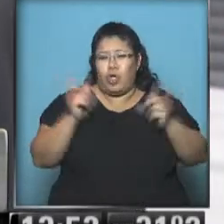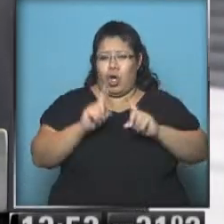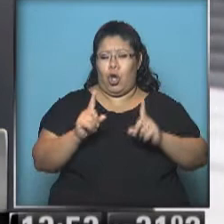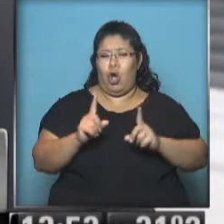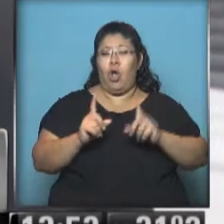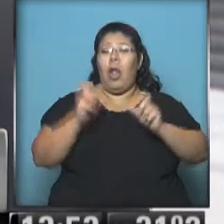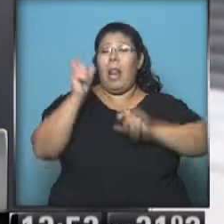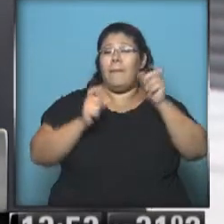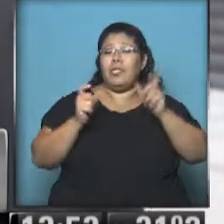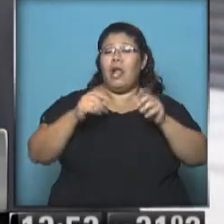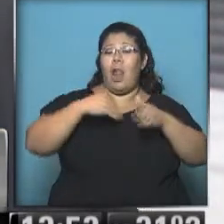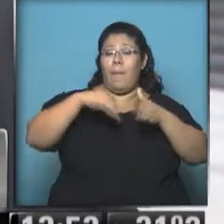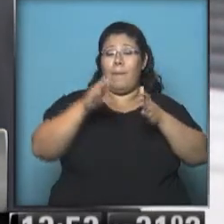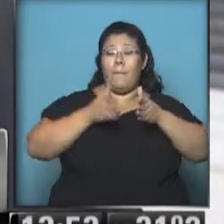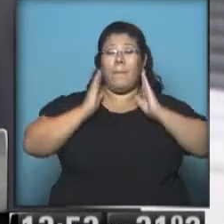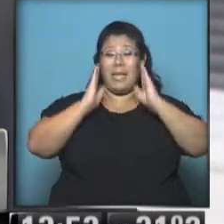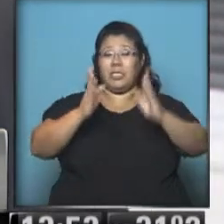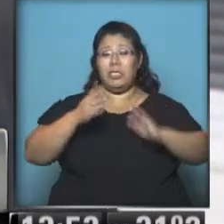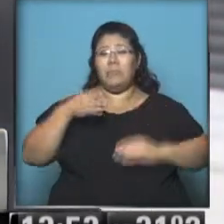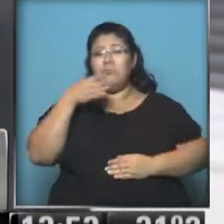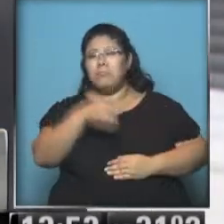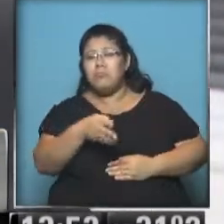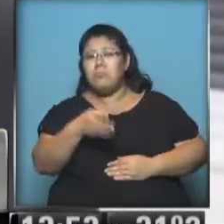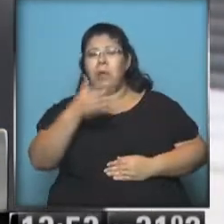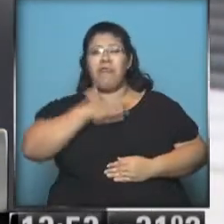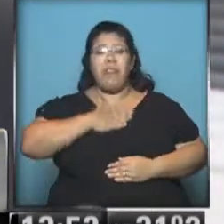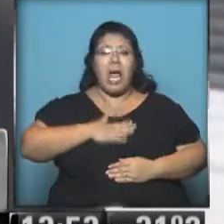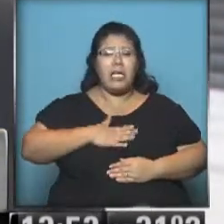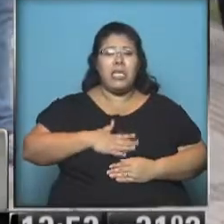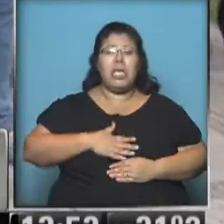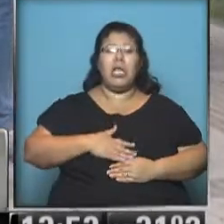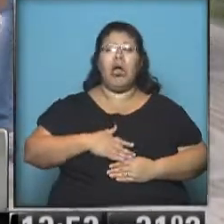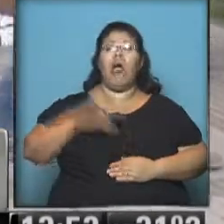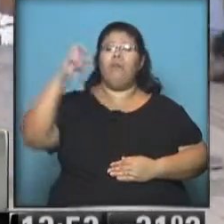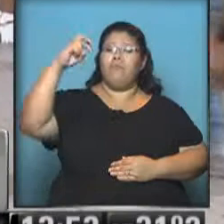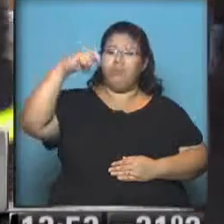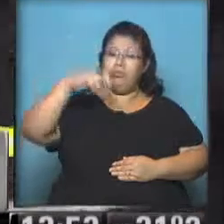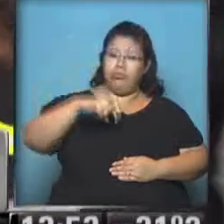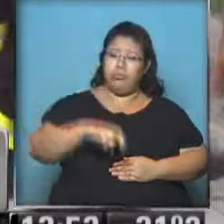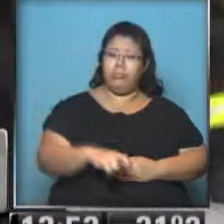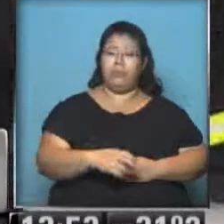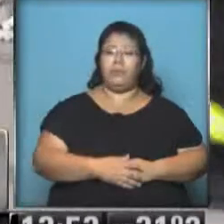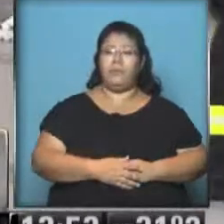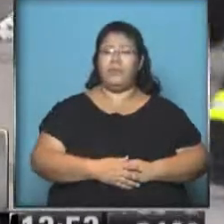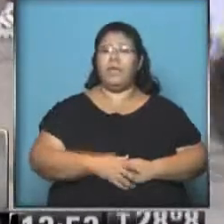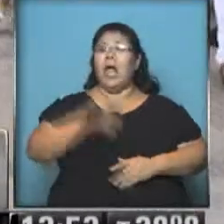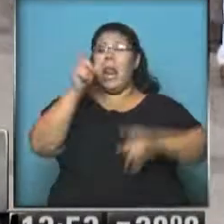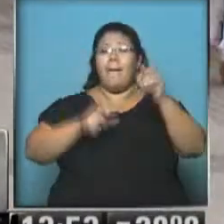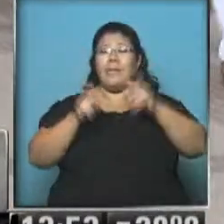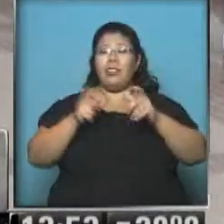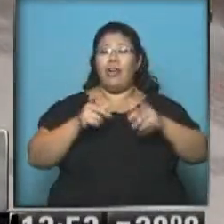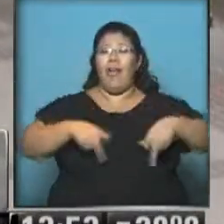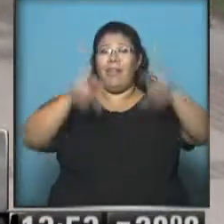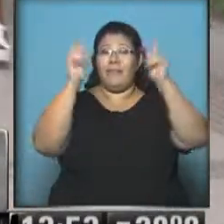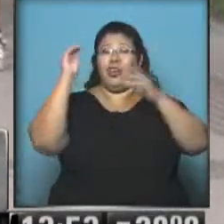los pasillos y bueno, tratamos de calmar, de bajar, se está bajando ordenadamente. Se está evacuando la totalidad del edificio. La evacuación